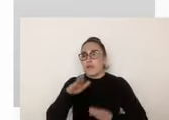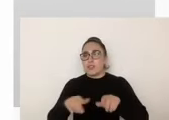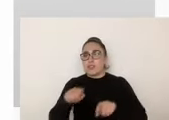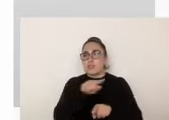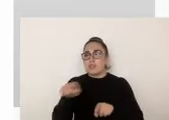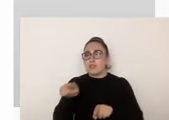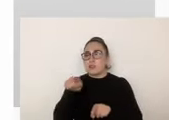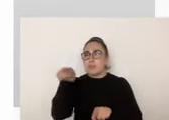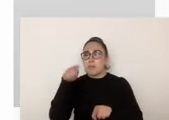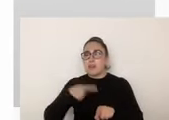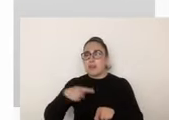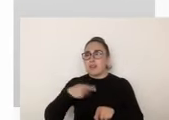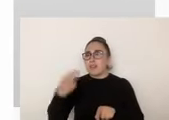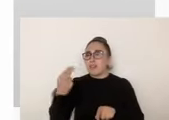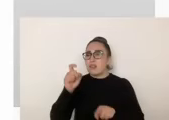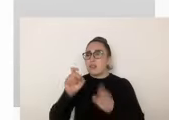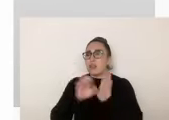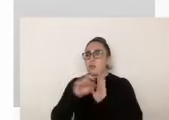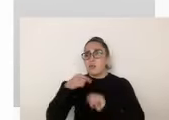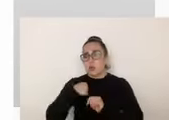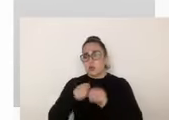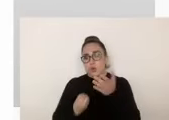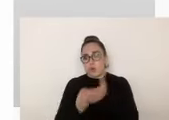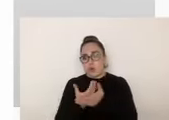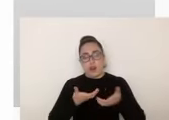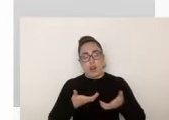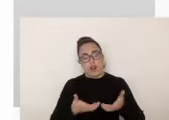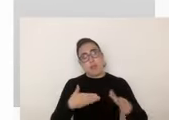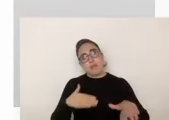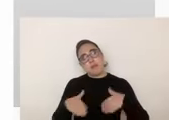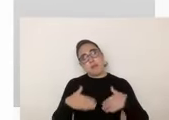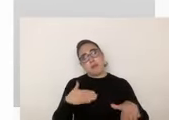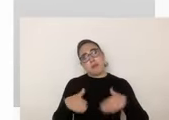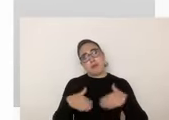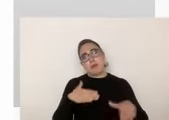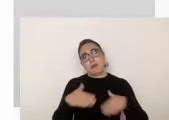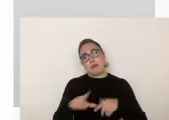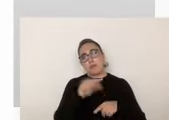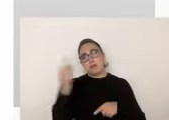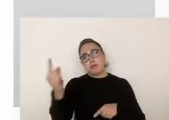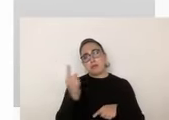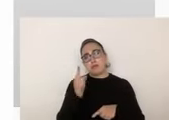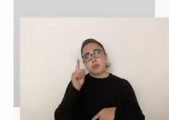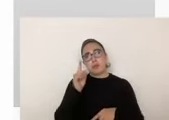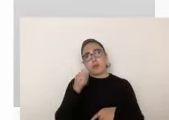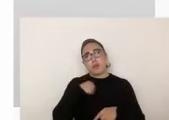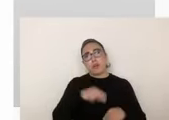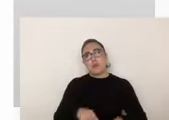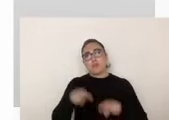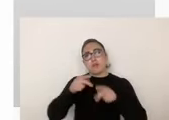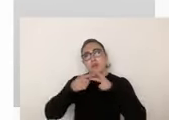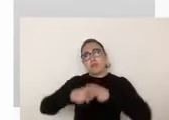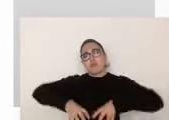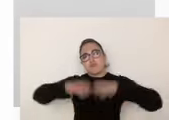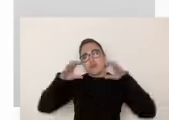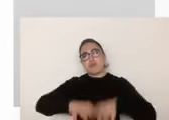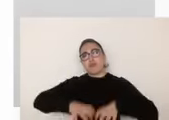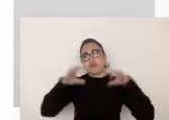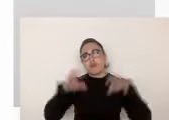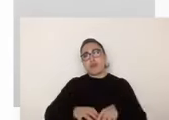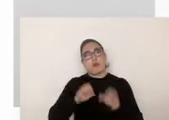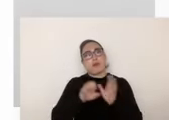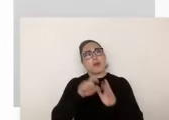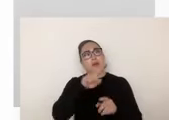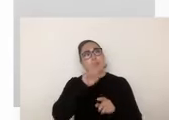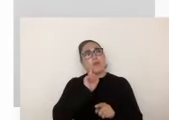Yo salgo a la calle y María José empieza a llover copiosamente, y María José, que es una persona muy diligente y